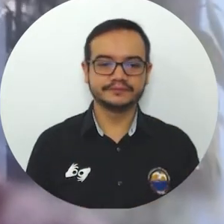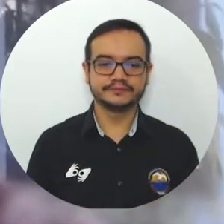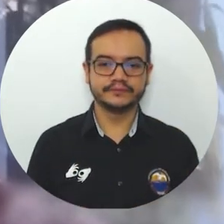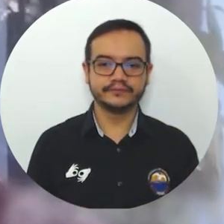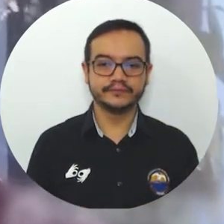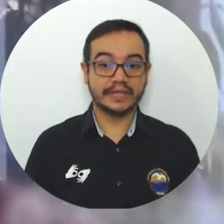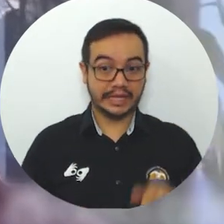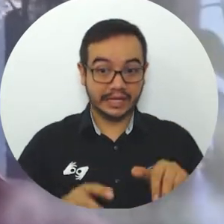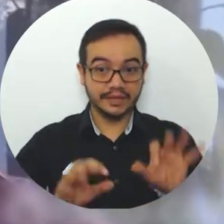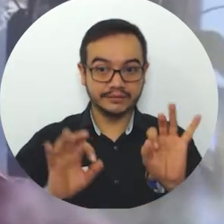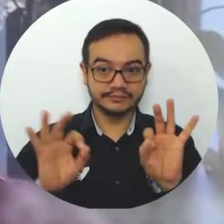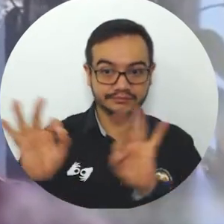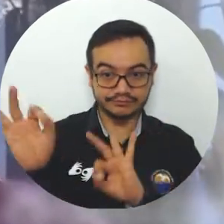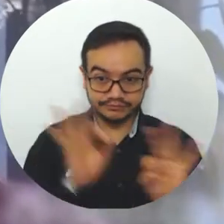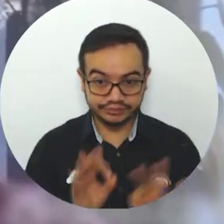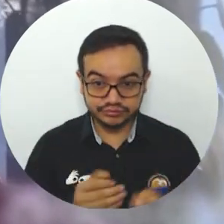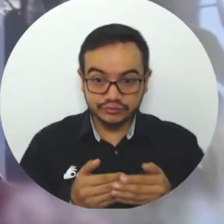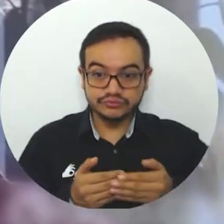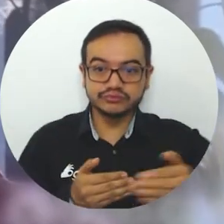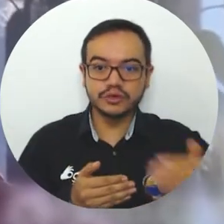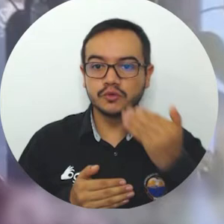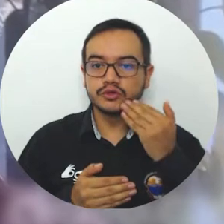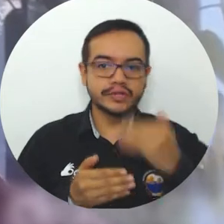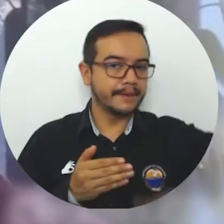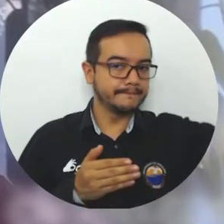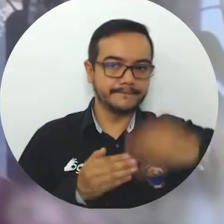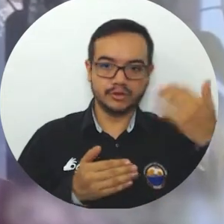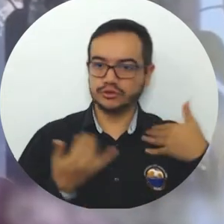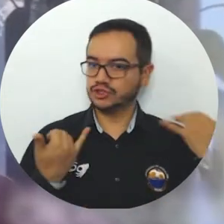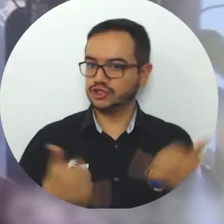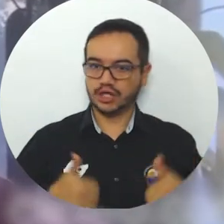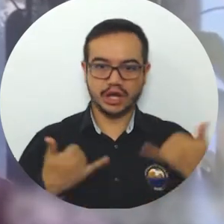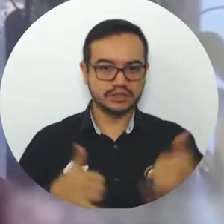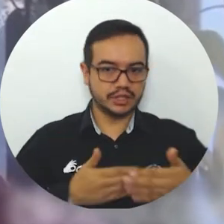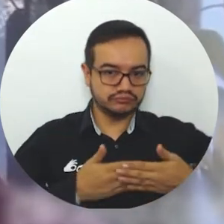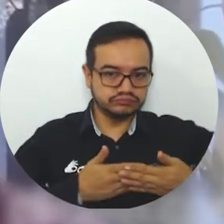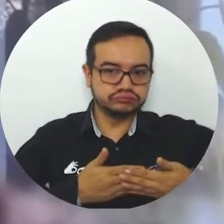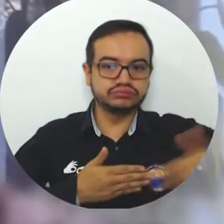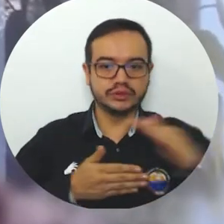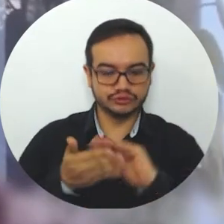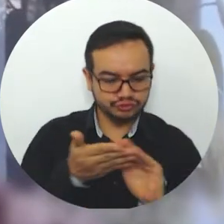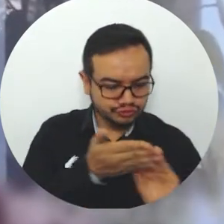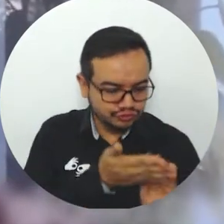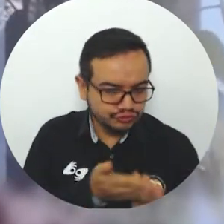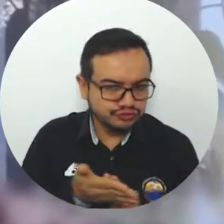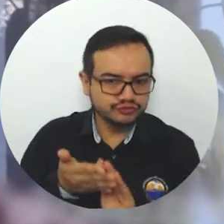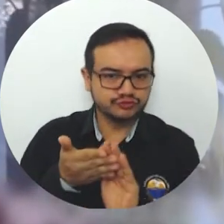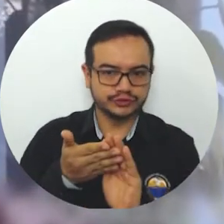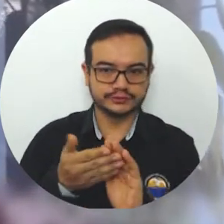de las elecciones. Ese plan de trabajo, pues ya lo pusimos en ejecución.